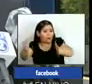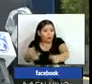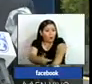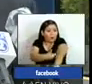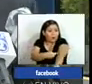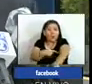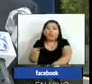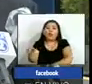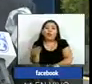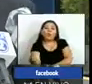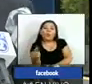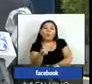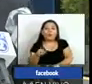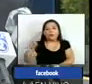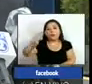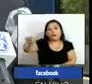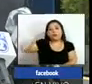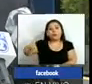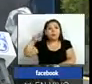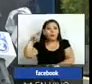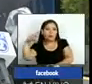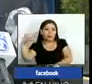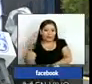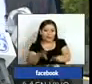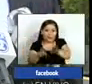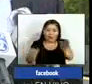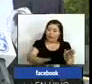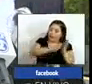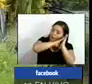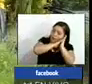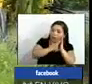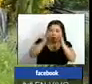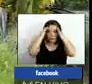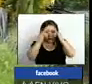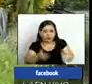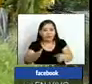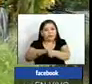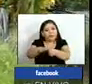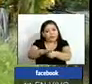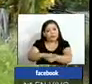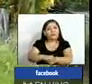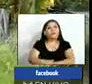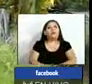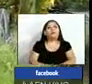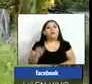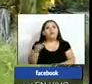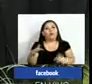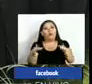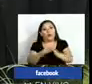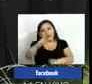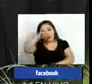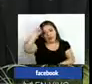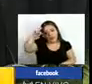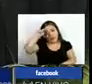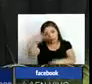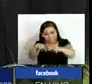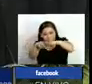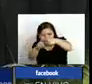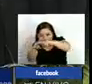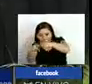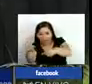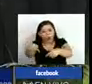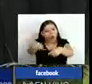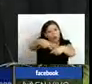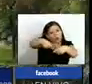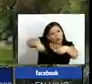3 vamos a tener 1,200 camas para atender pacientes de COVID-19. Pero también en los trabajos de mitigación de más de 30